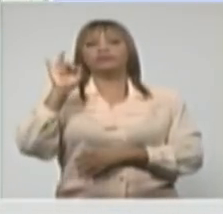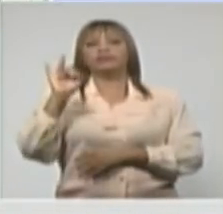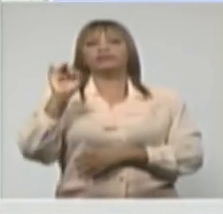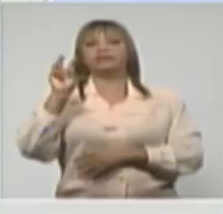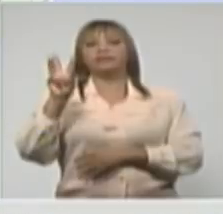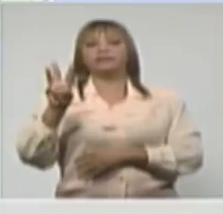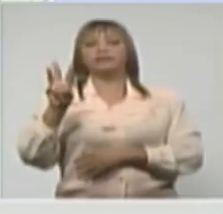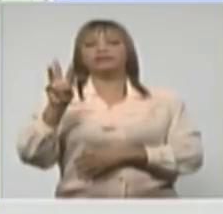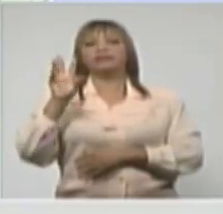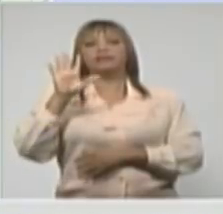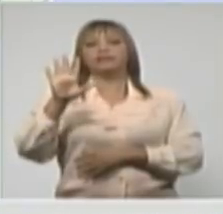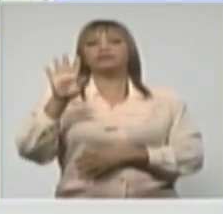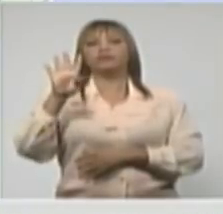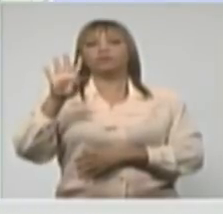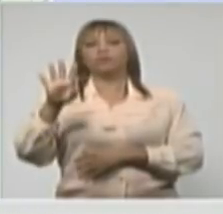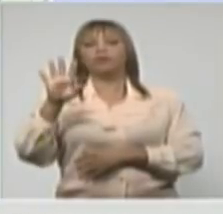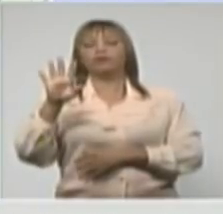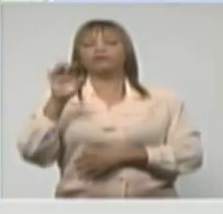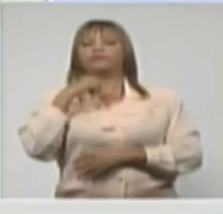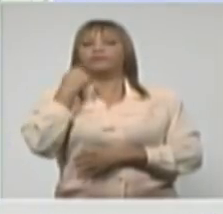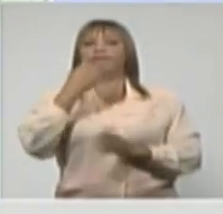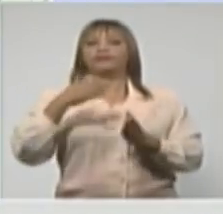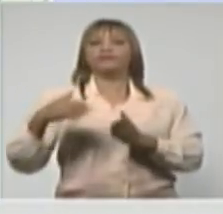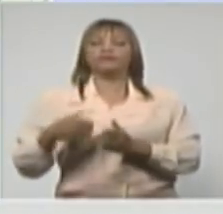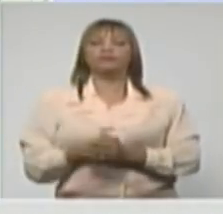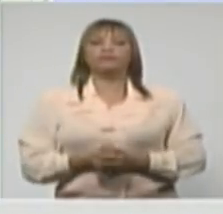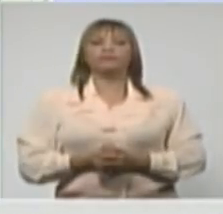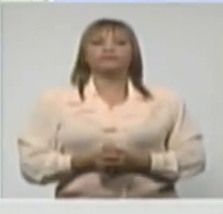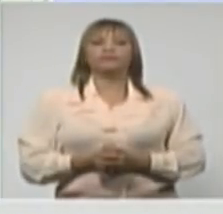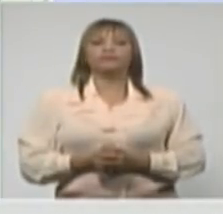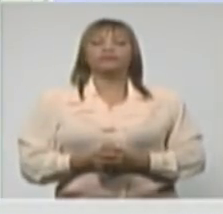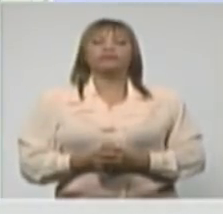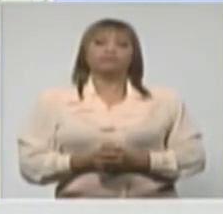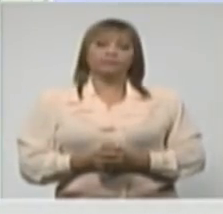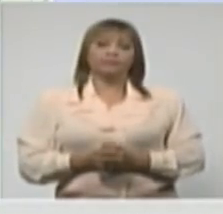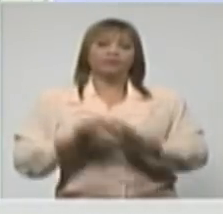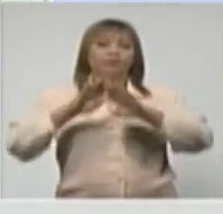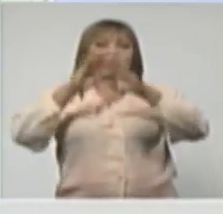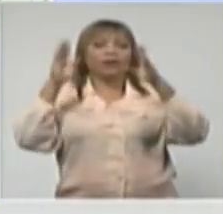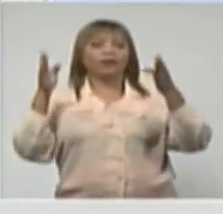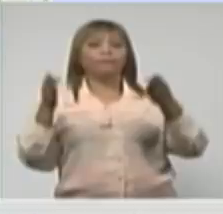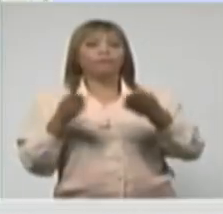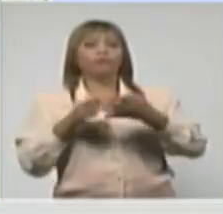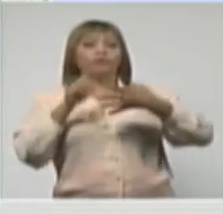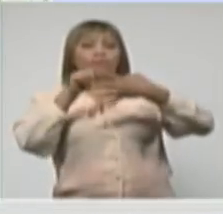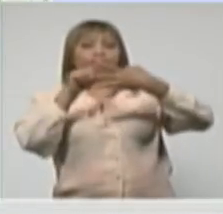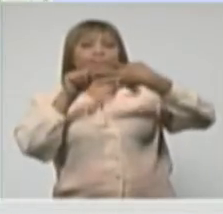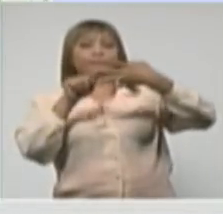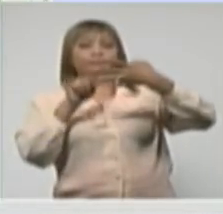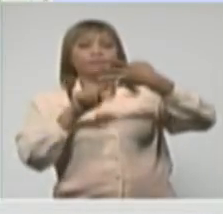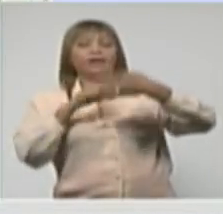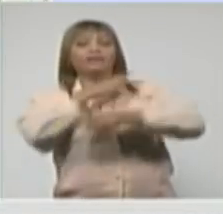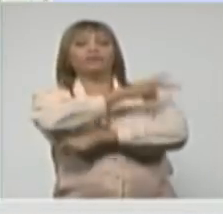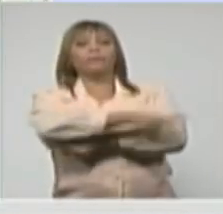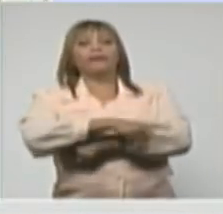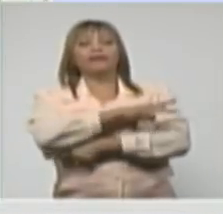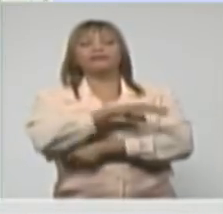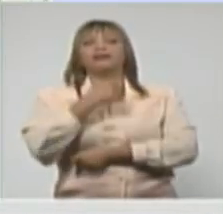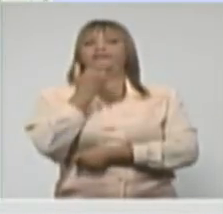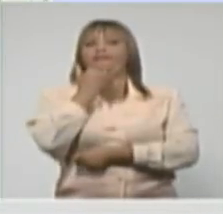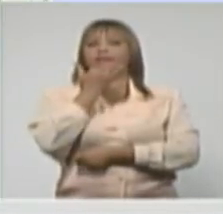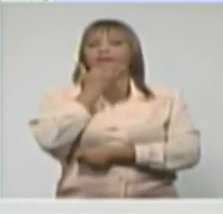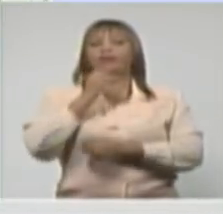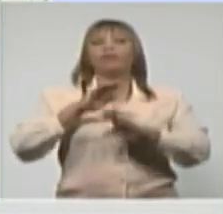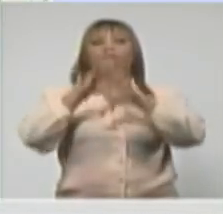1.273.504 fallecidos. Esto es en el mundo, los 4 países que mayor afectación tienen en el mundo. Si vamos a